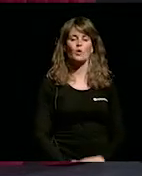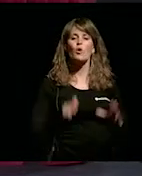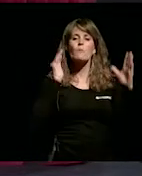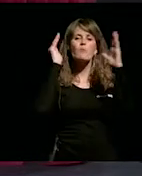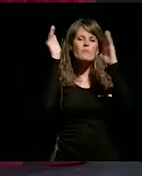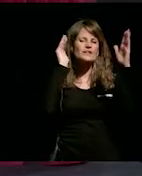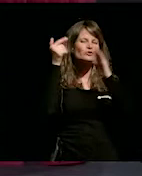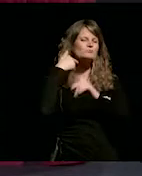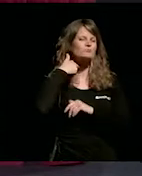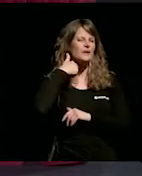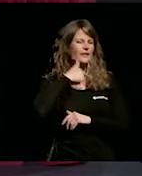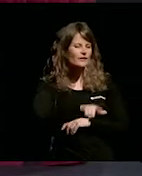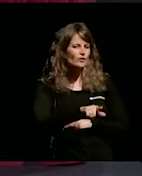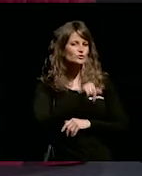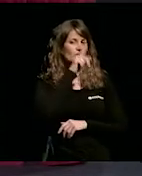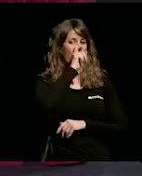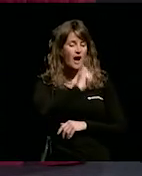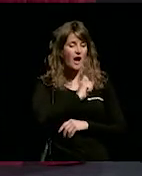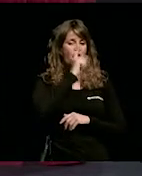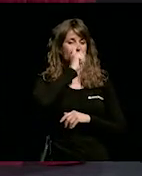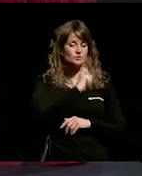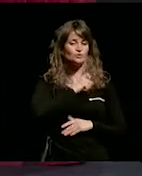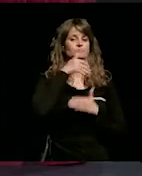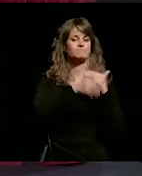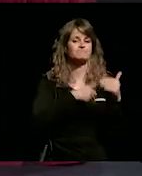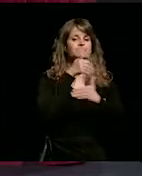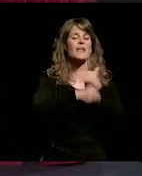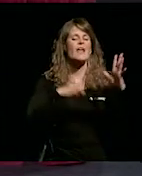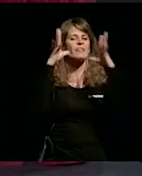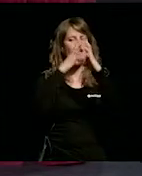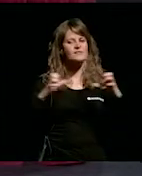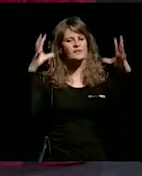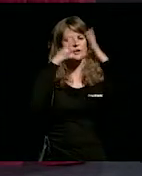Momentos perdidos de esos años y deseos que se lanzan al vuelo.